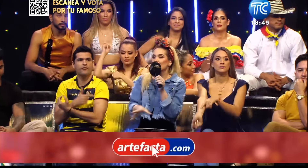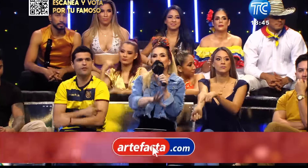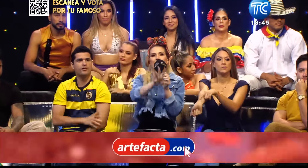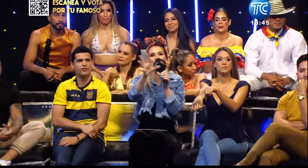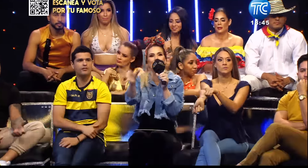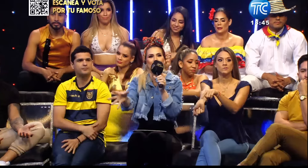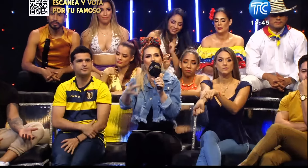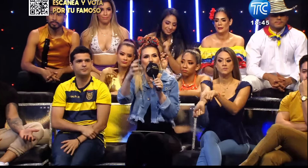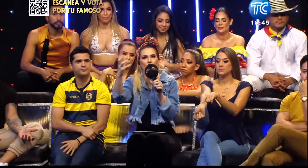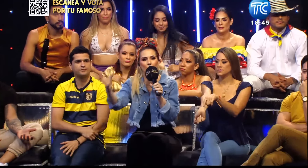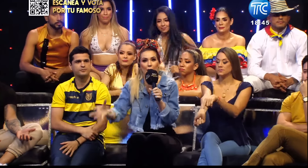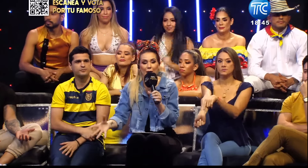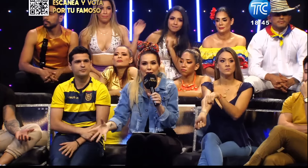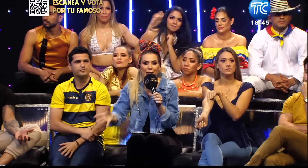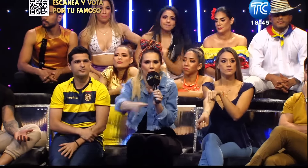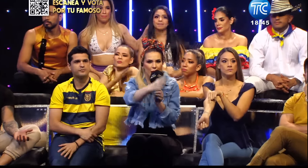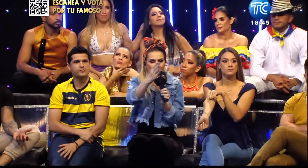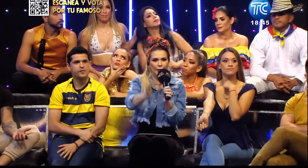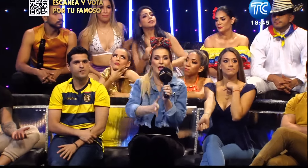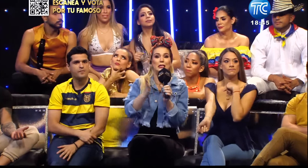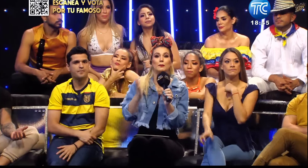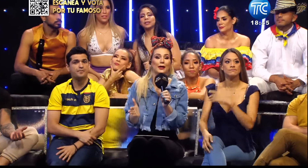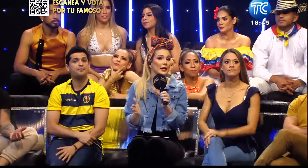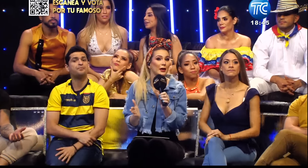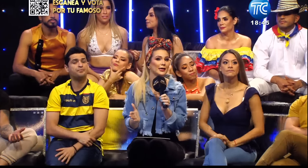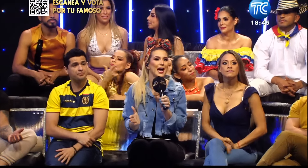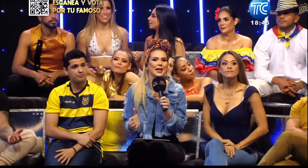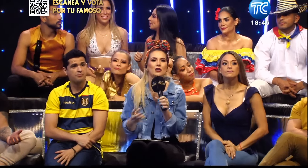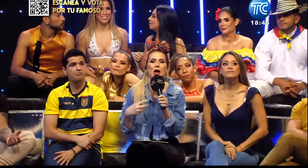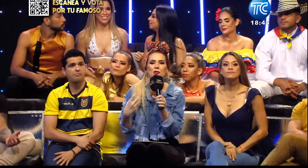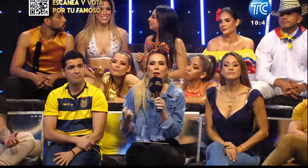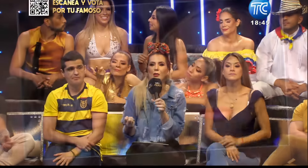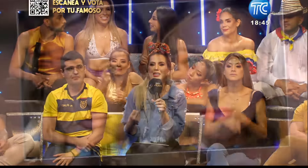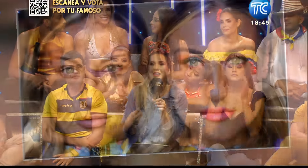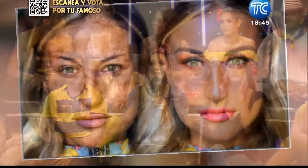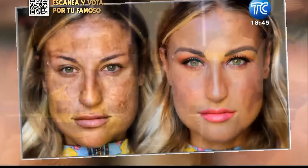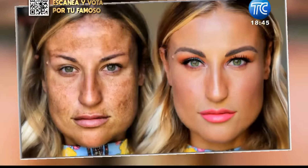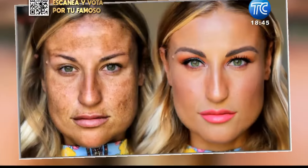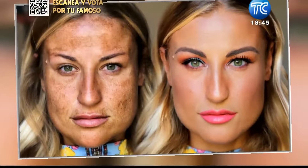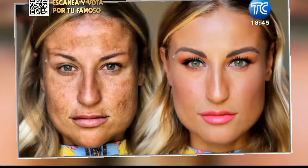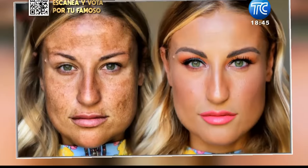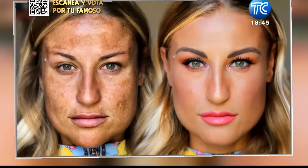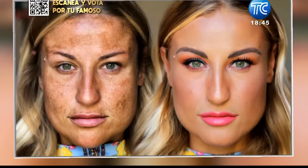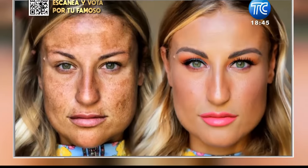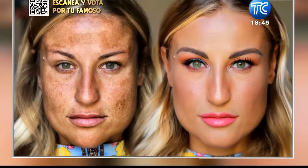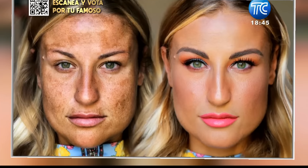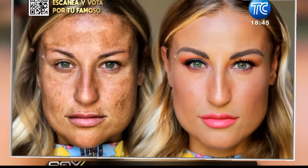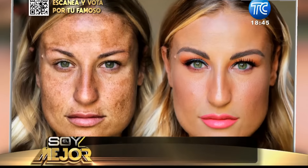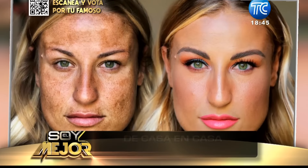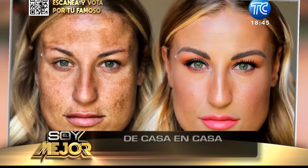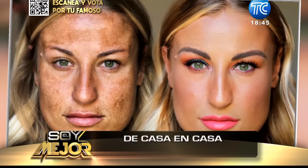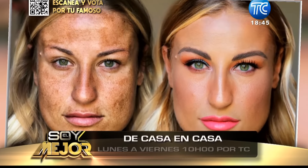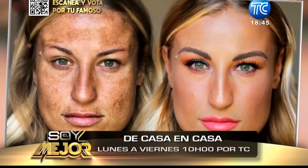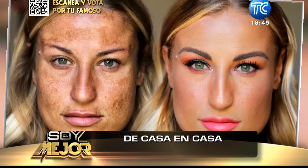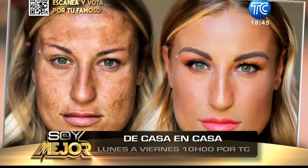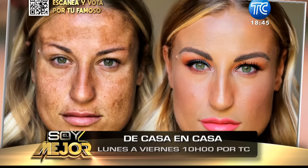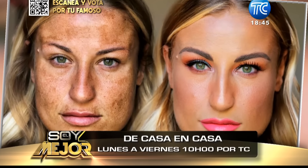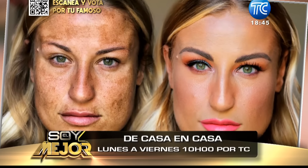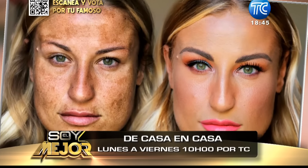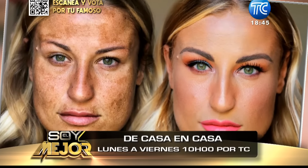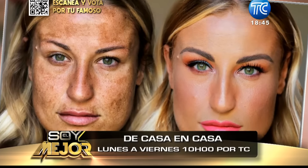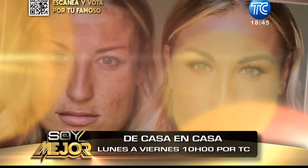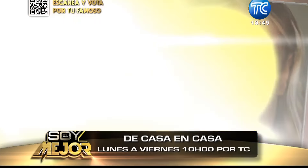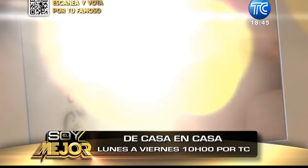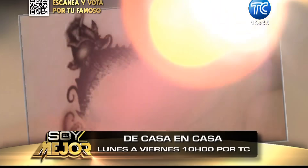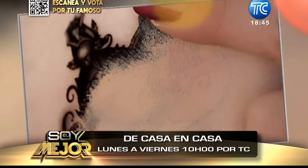También tienen cicatrices, algún tipo de mancha, así que vamos a tener una experta en maquillaje que nos ayude y nos dé esa recomendación especial para que podamos tapar